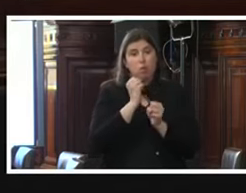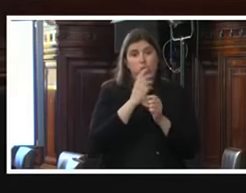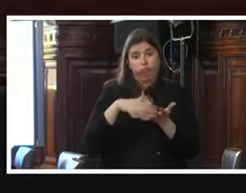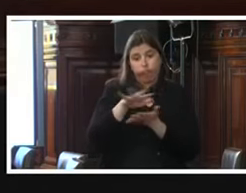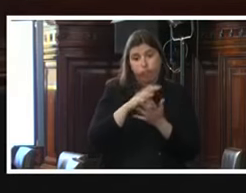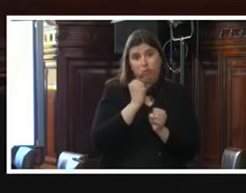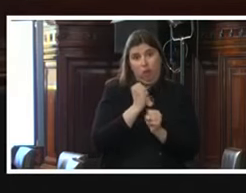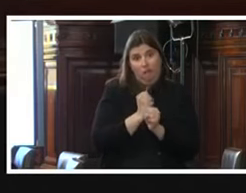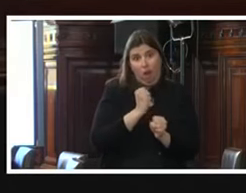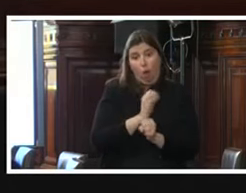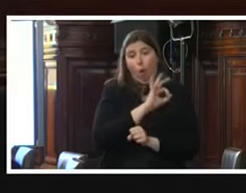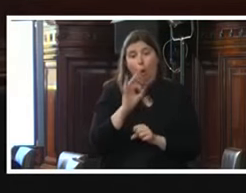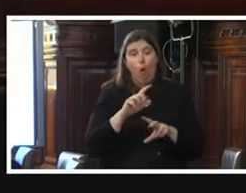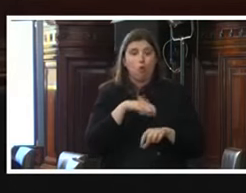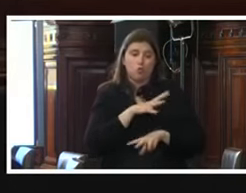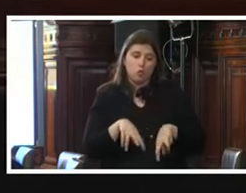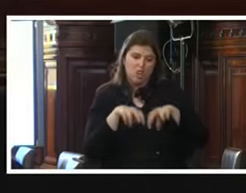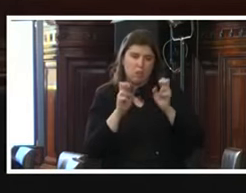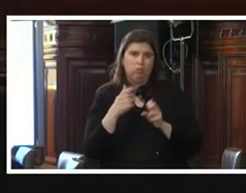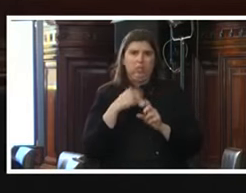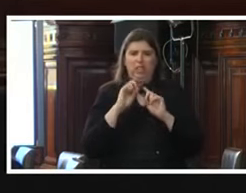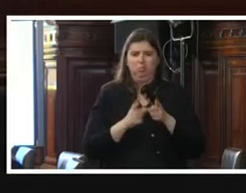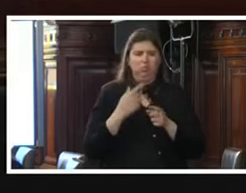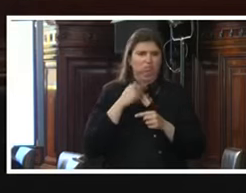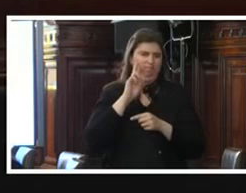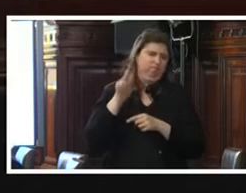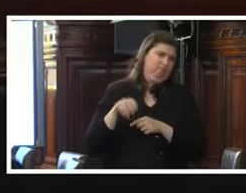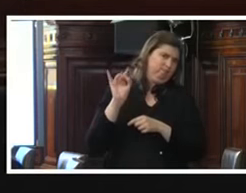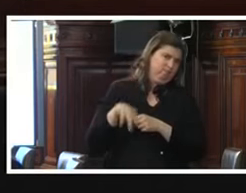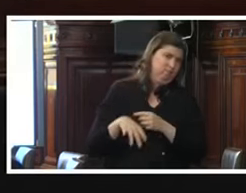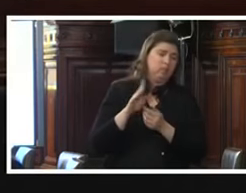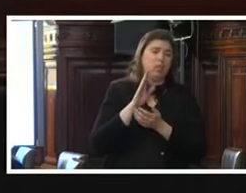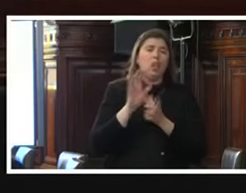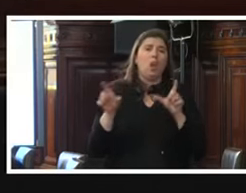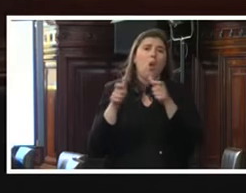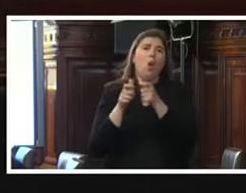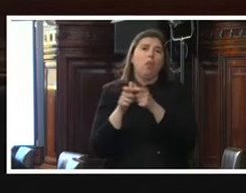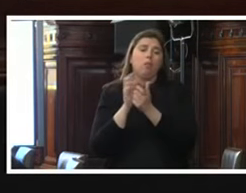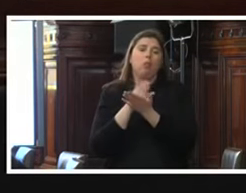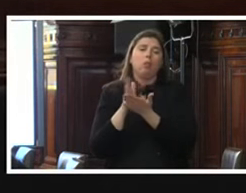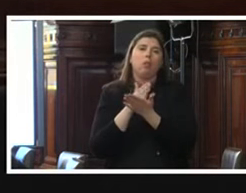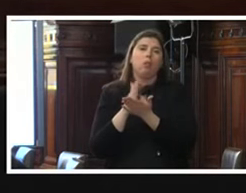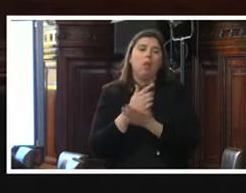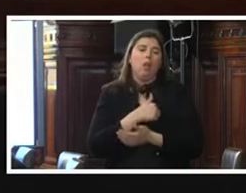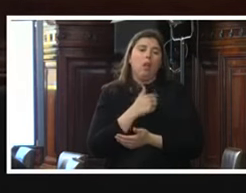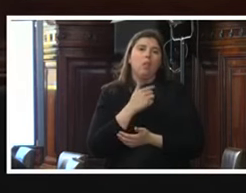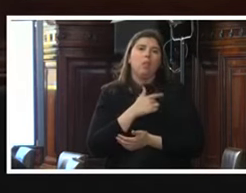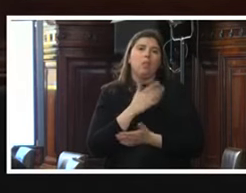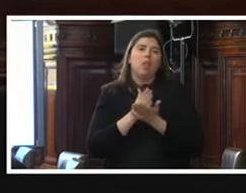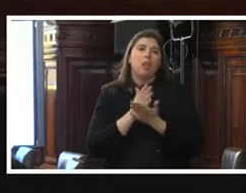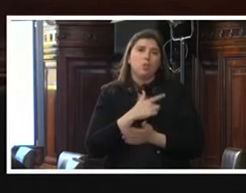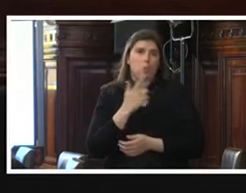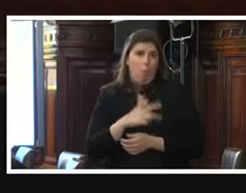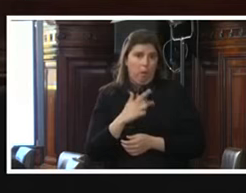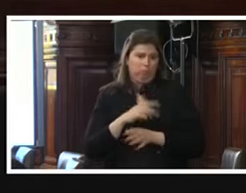aunado a ello nos señala un desprecio e invisibilización por parte de colectivos de defensa de los derechos humanos de la lucha y las resistencias